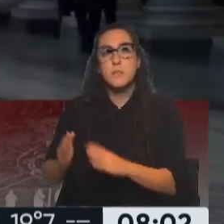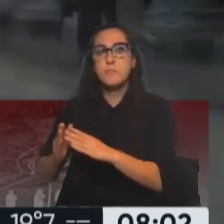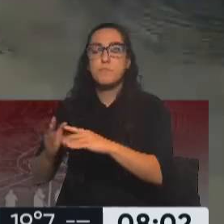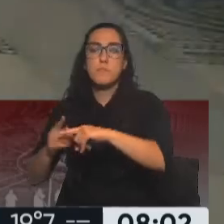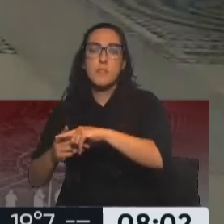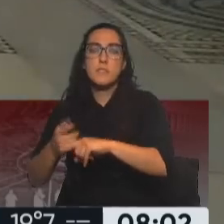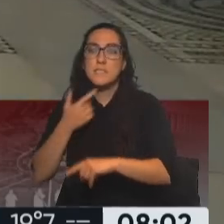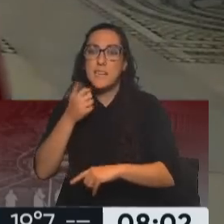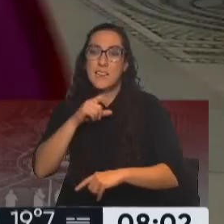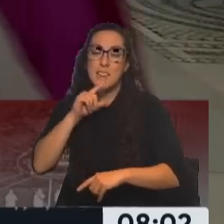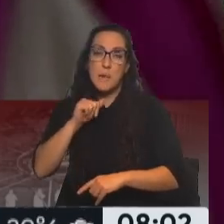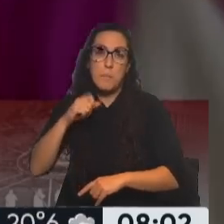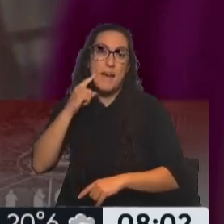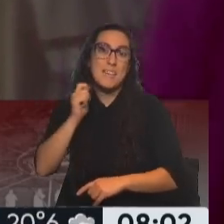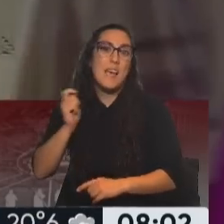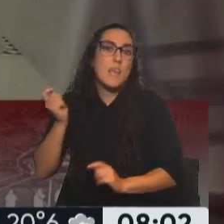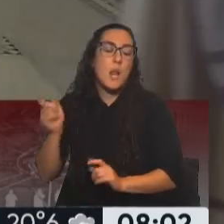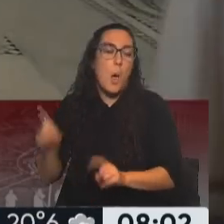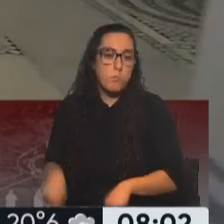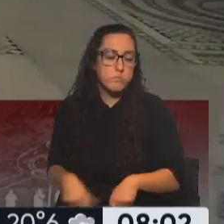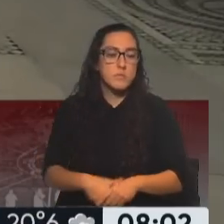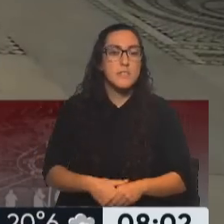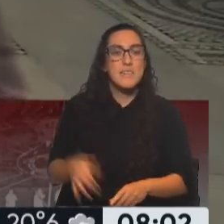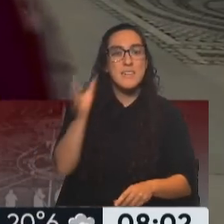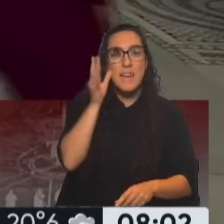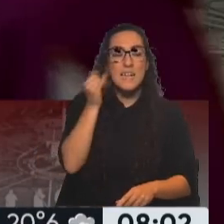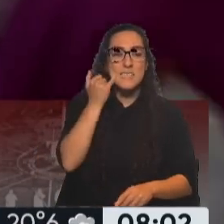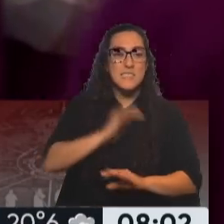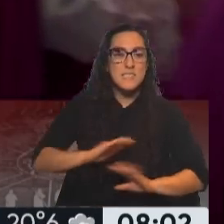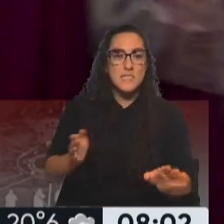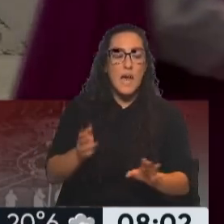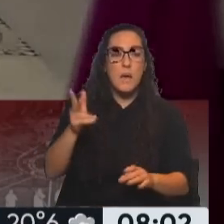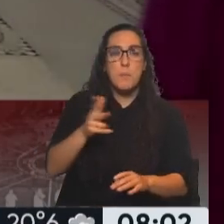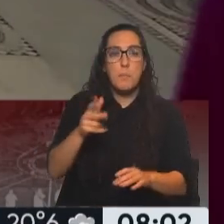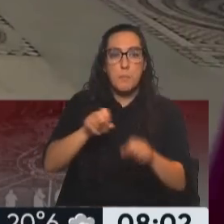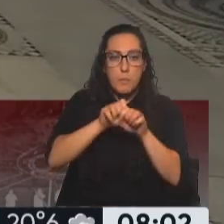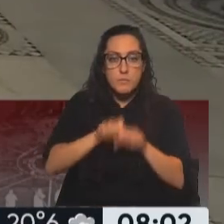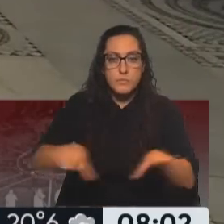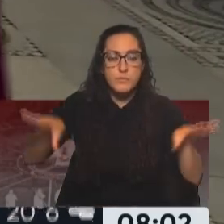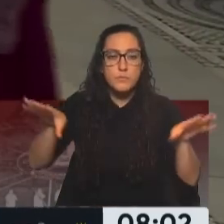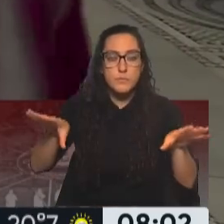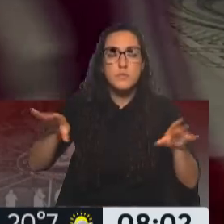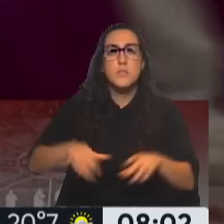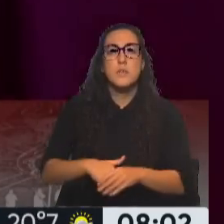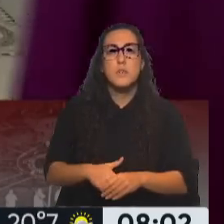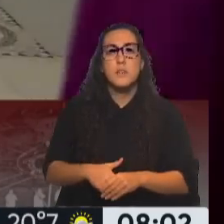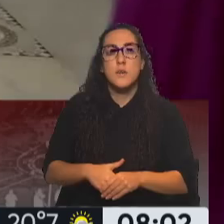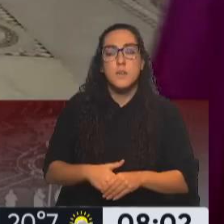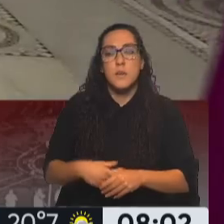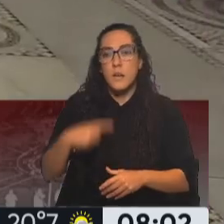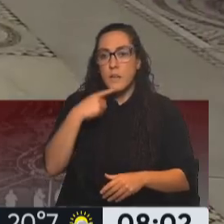la Mayor. Parolin, que en Italia se está difundiendo ya la imagen de él como papa. Con la escrita le